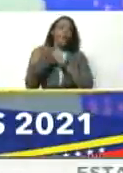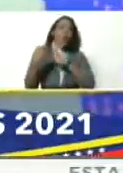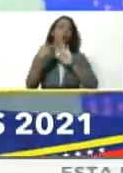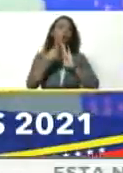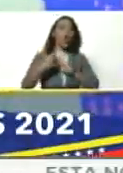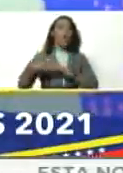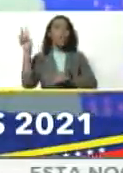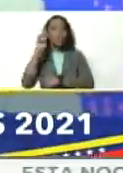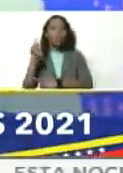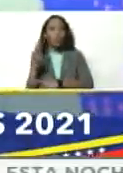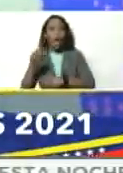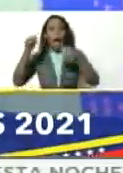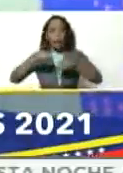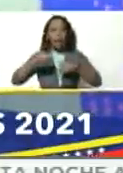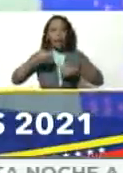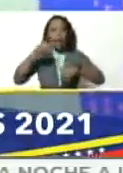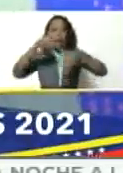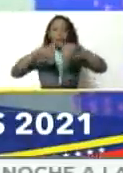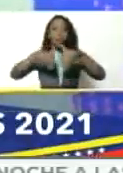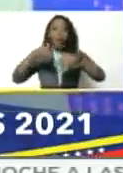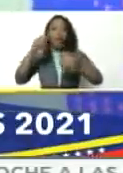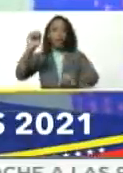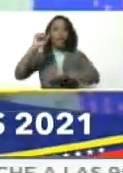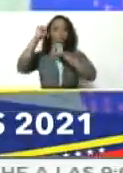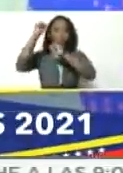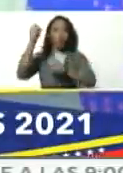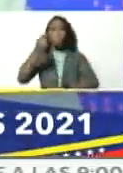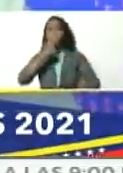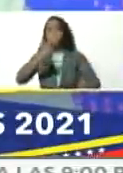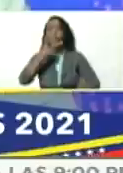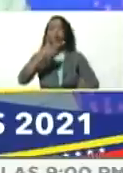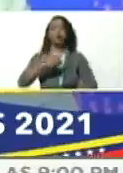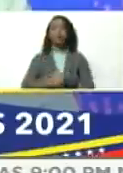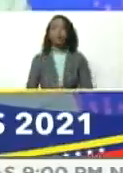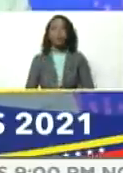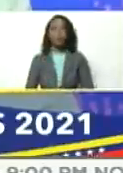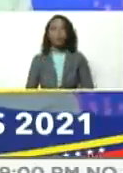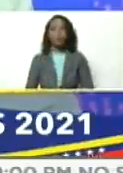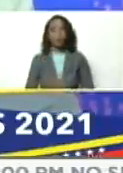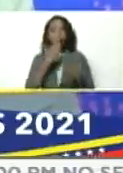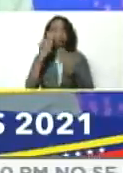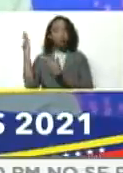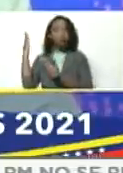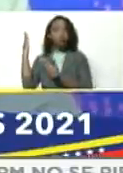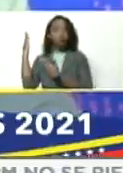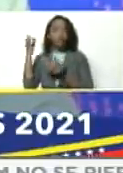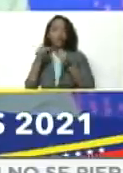impecable, victorioso, hermoso. Y así quedó.